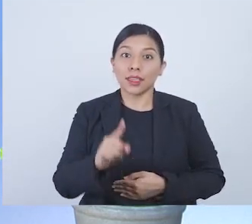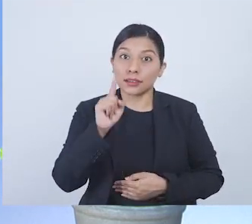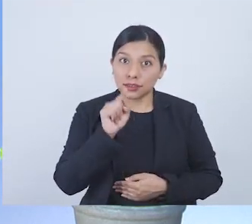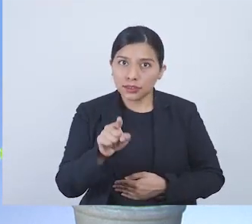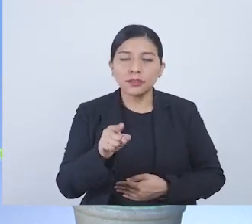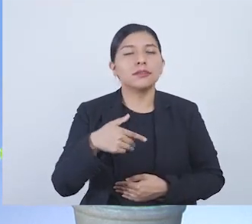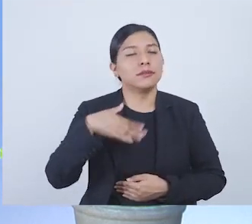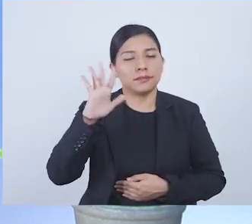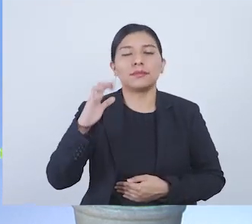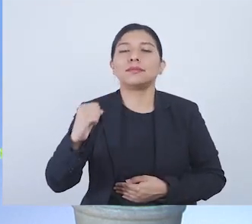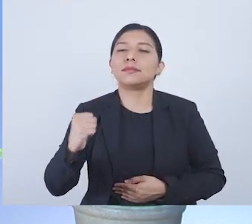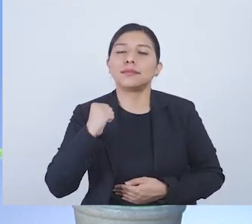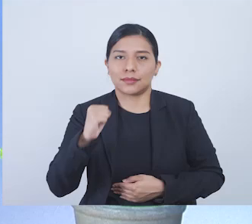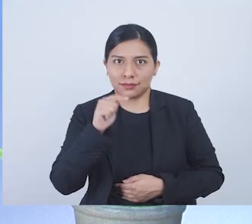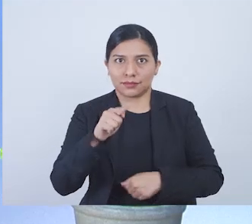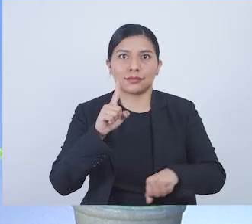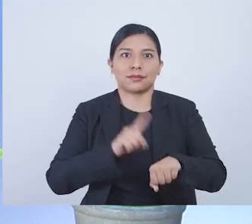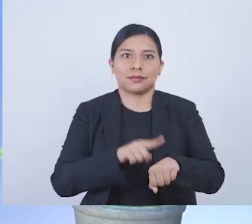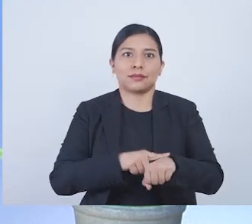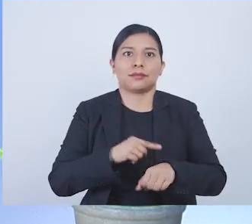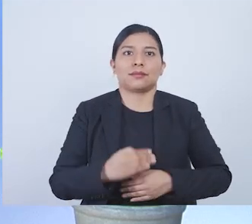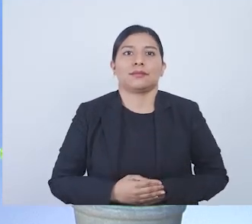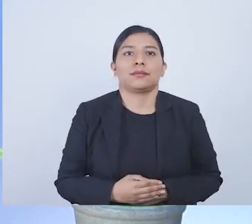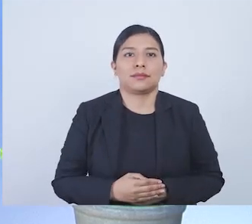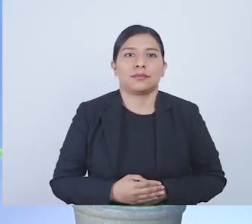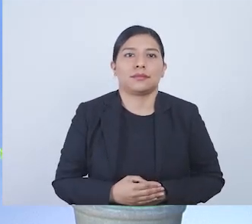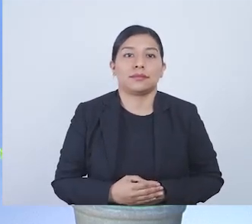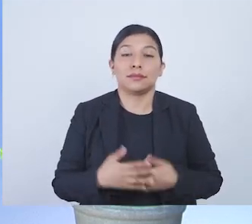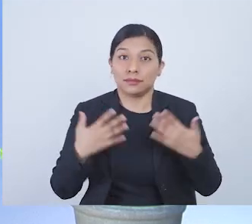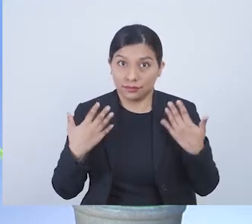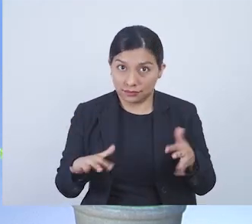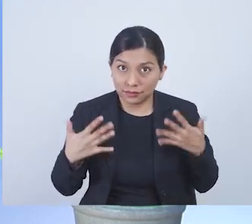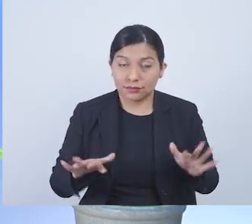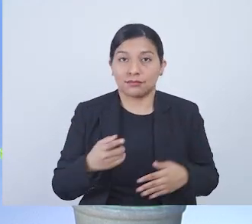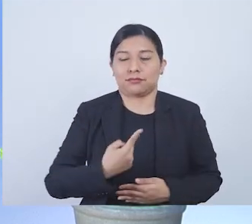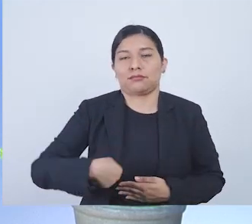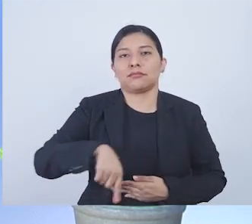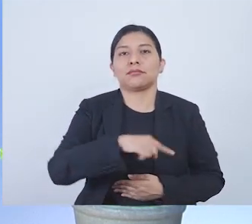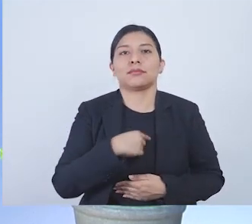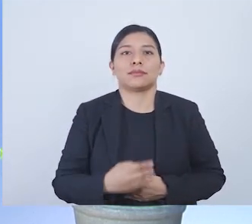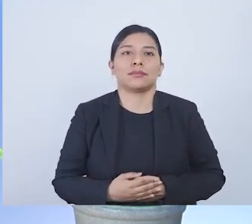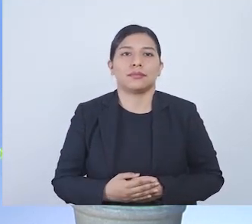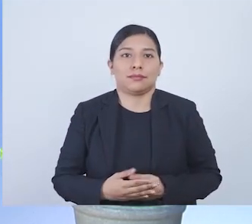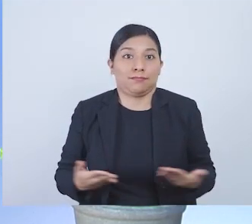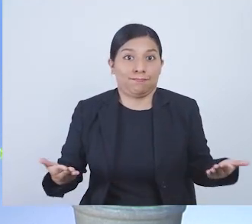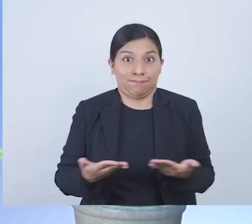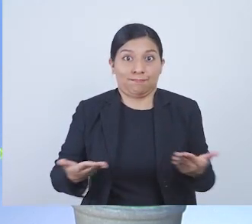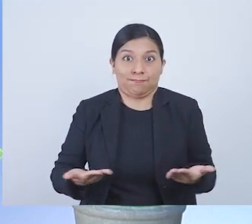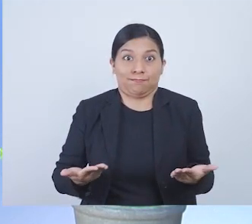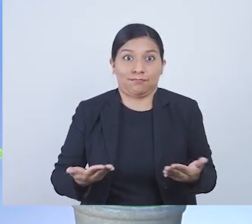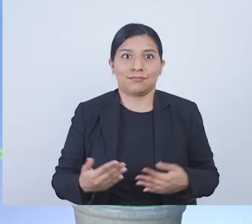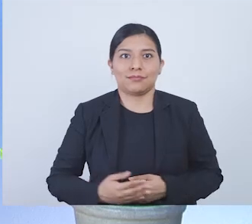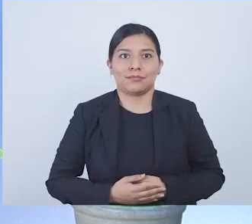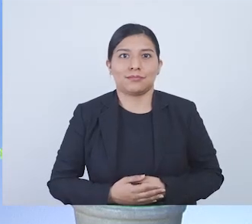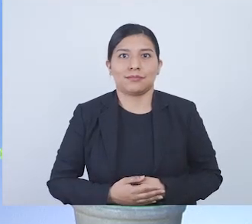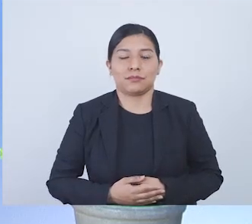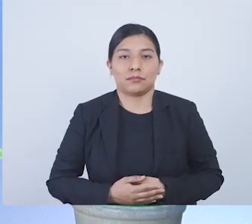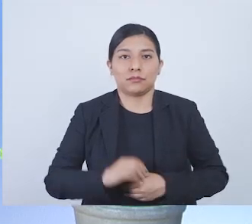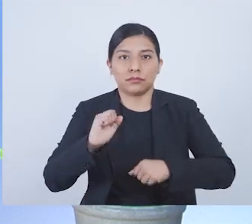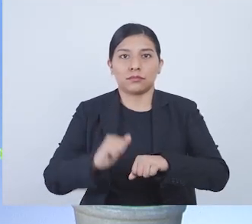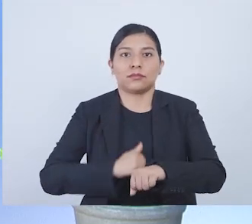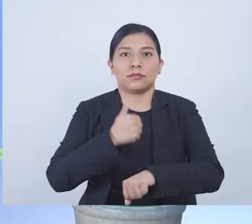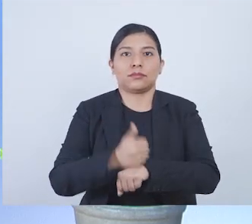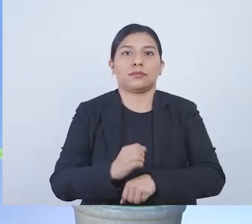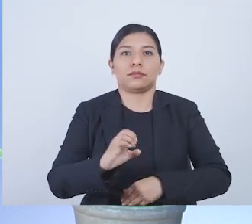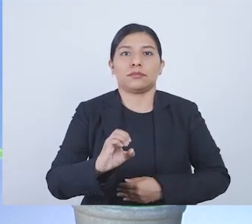muy importante en esa época. Pues ya, además de los Juegos Estudiantiles, se crearon las Olimpiadas